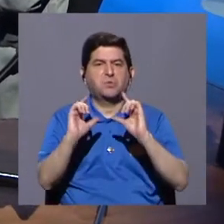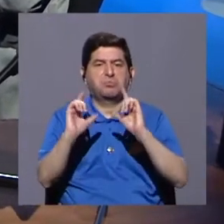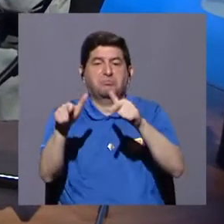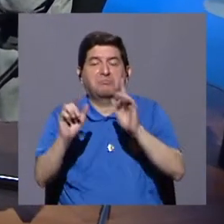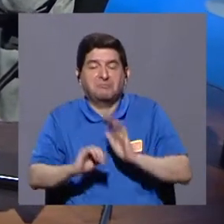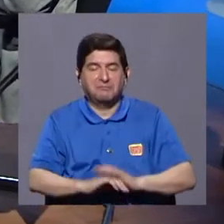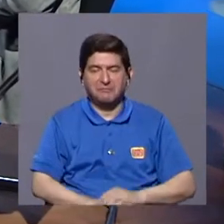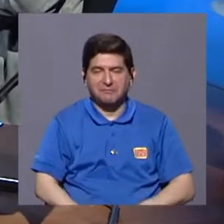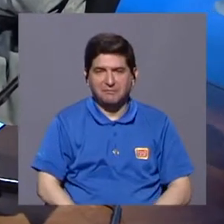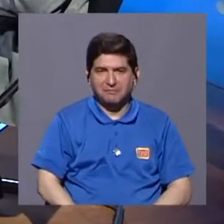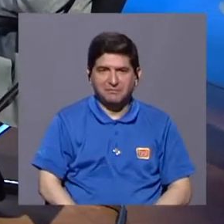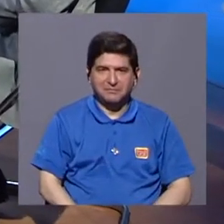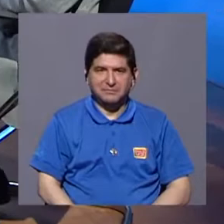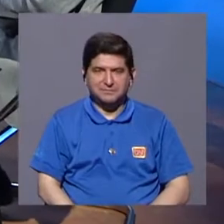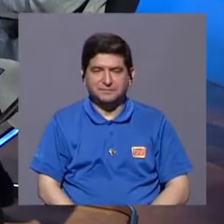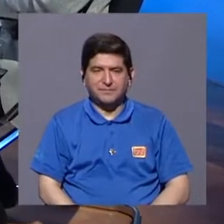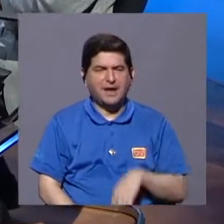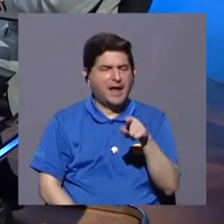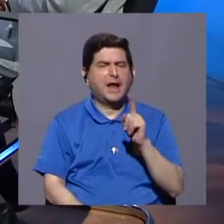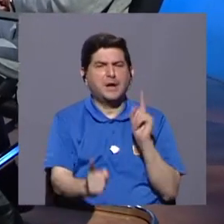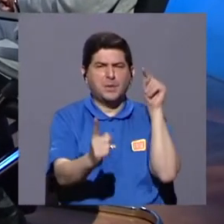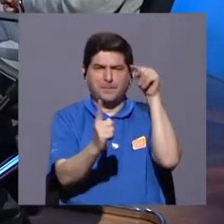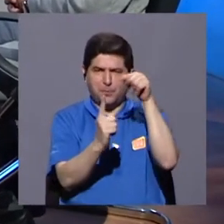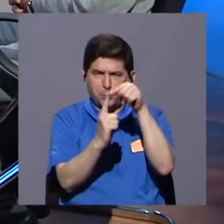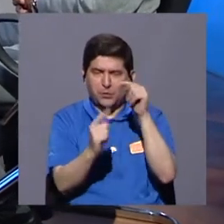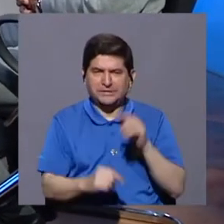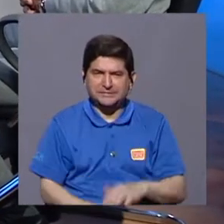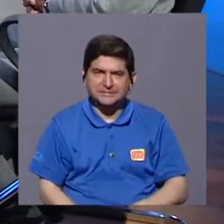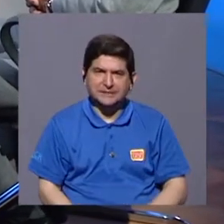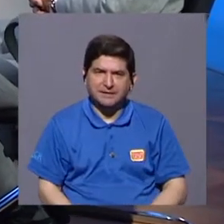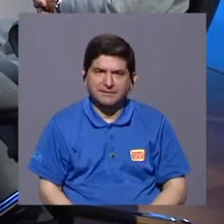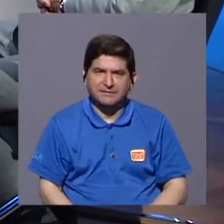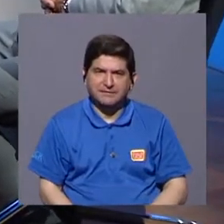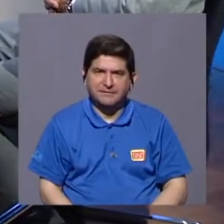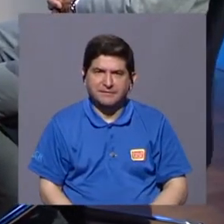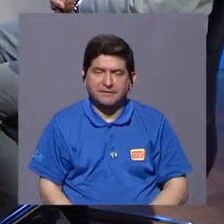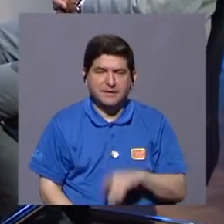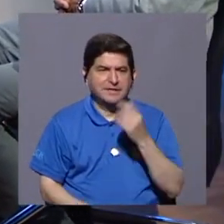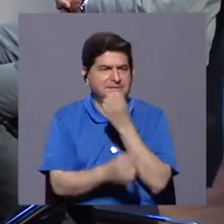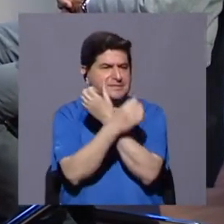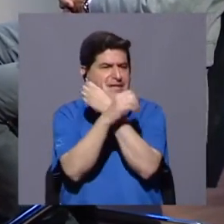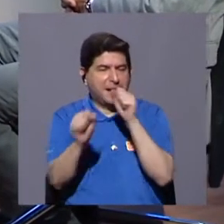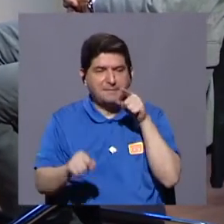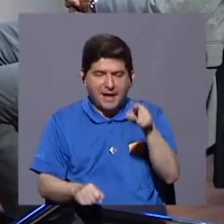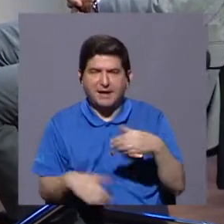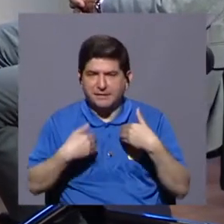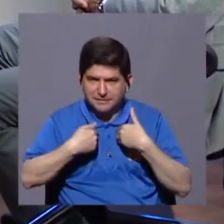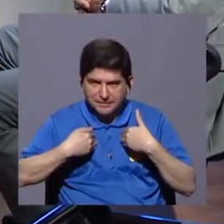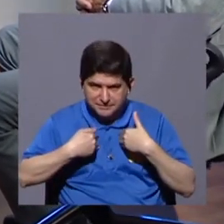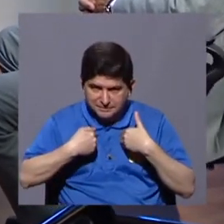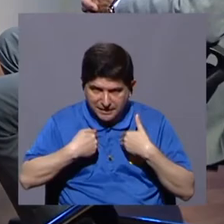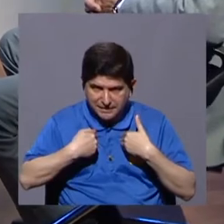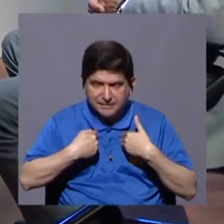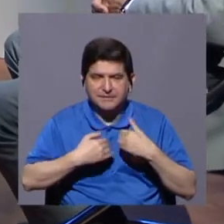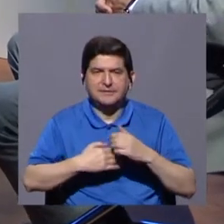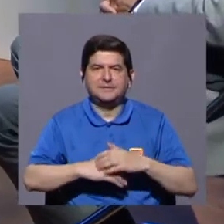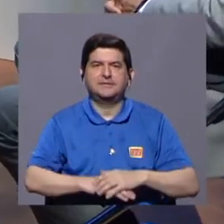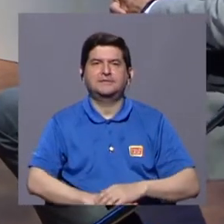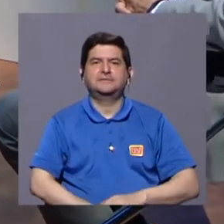entonces bueno él se propone hacer como como como un rescate de esas alpacas para